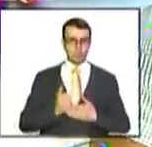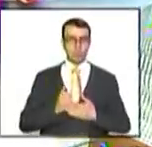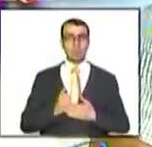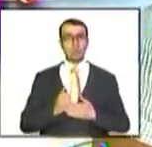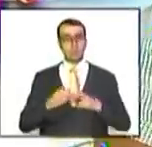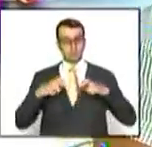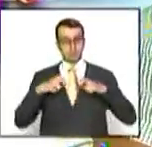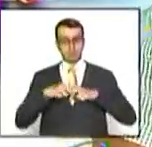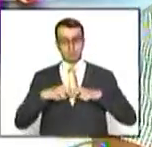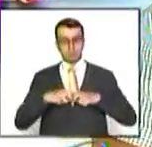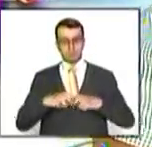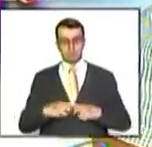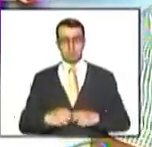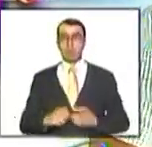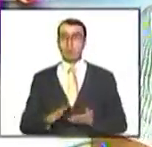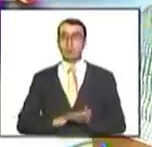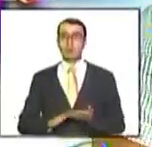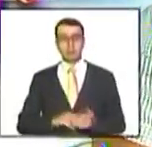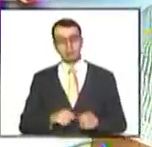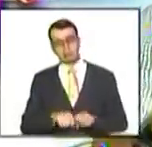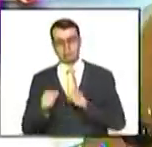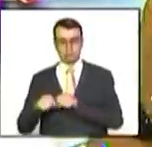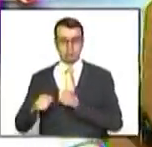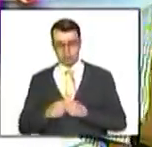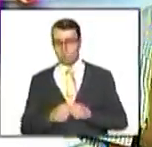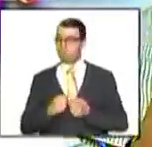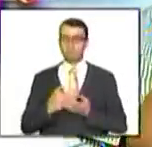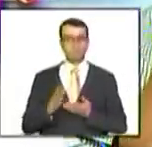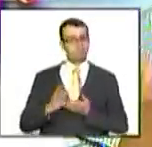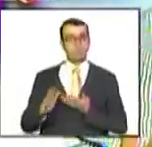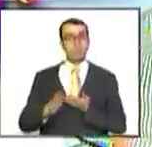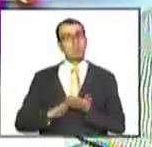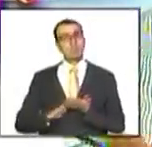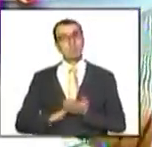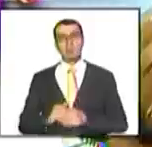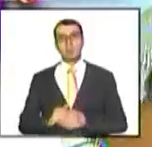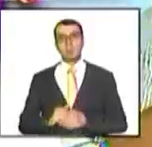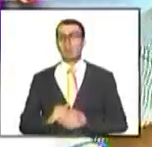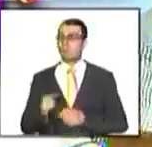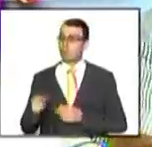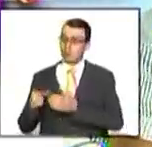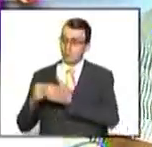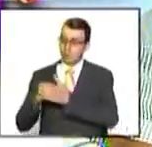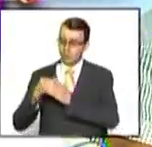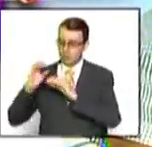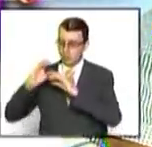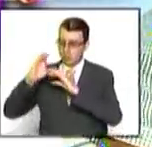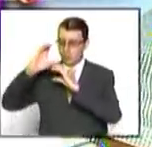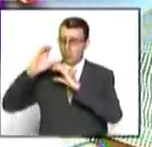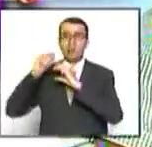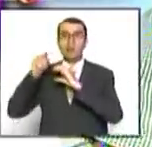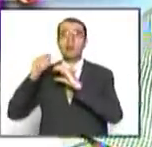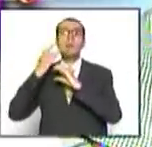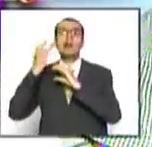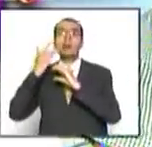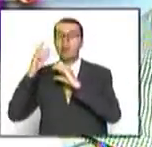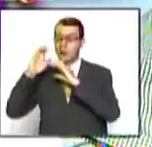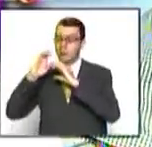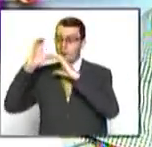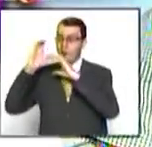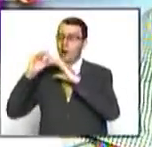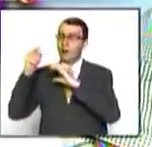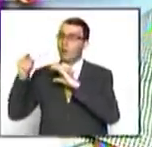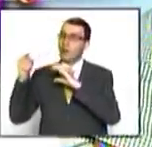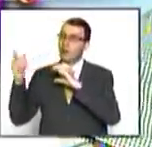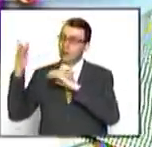radicales para acabar con los radicales libres. Entonces, ¿qué es lo que hace el ozono dentro del plasma rico en plaquetas? Porque el plasma rico